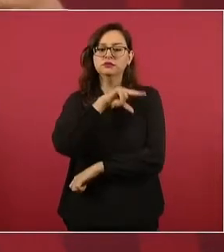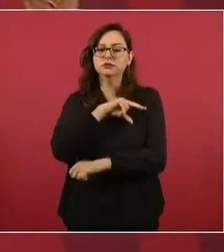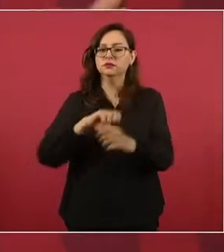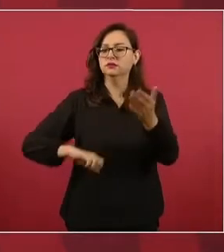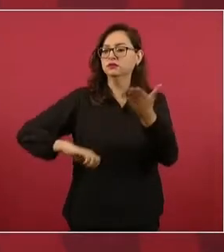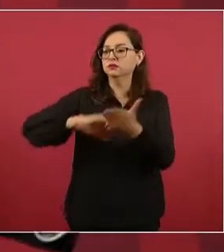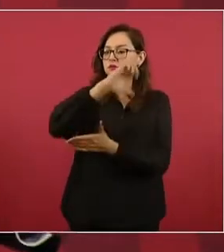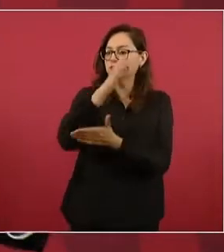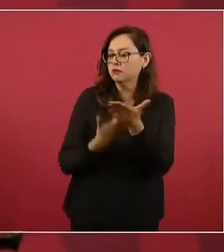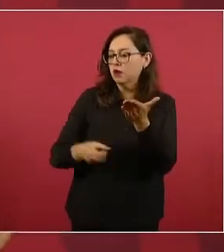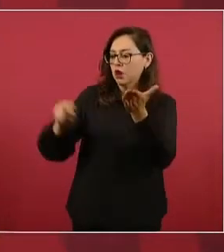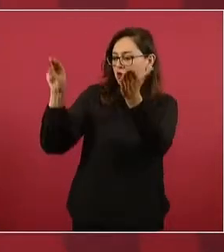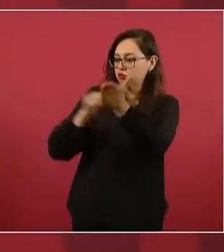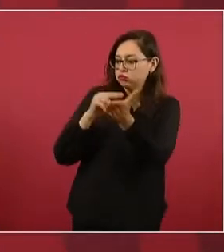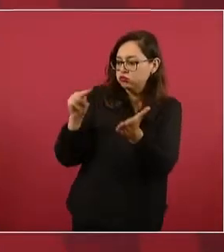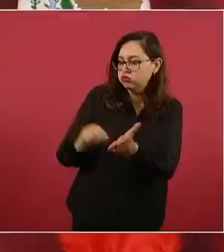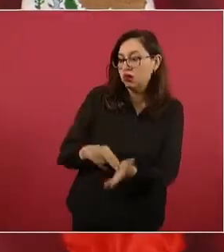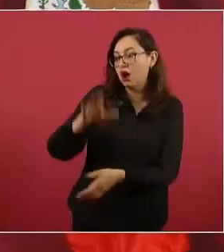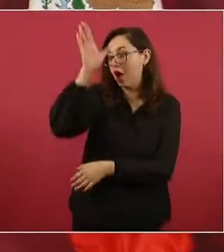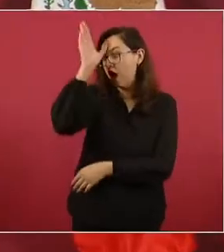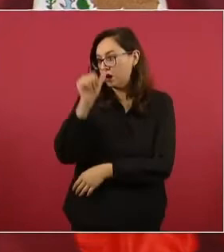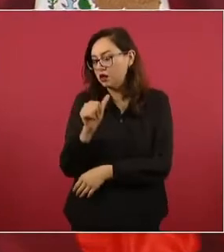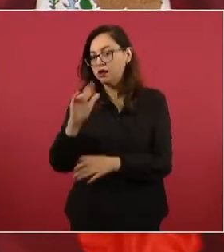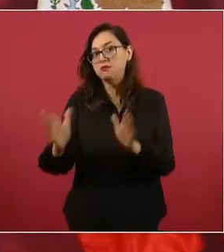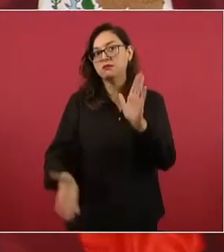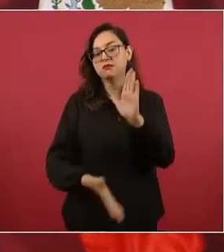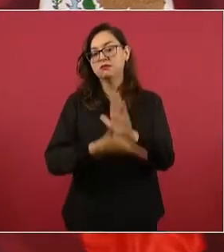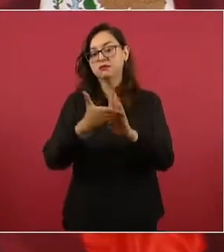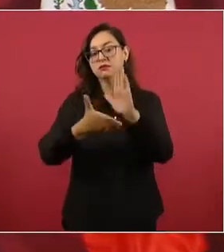No se terminaban los hospitales,